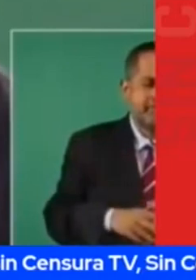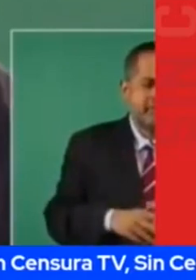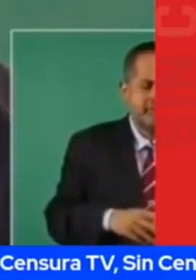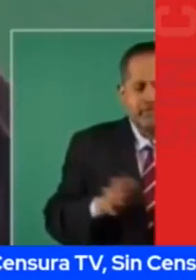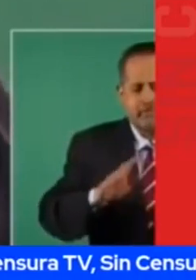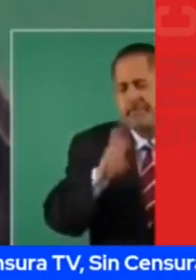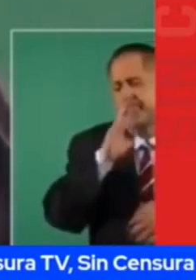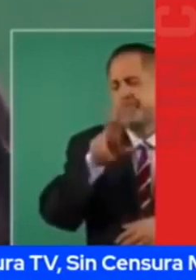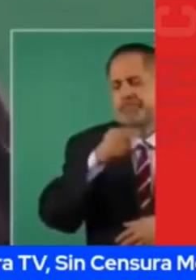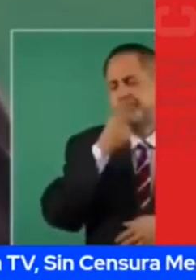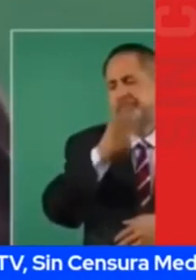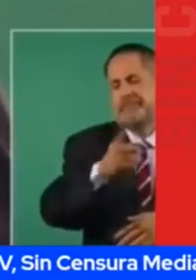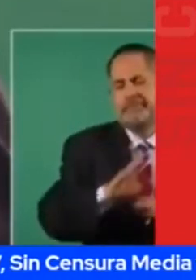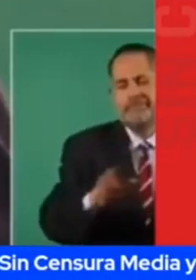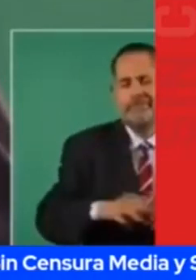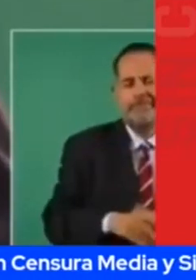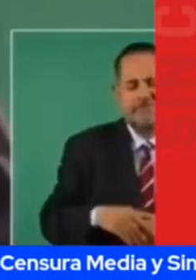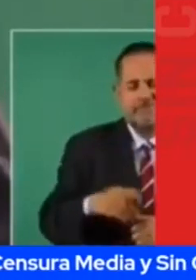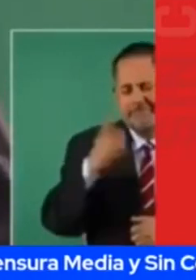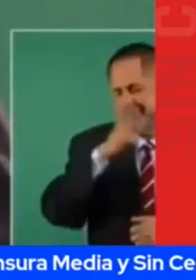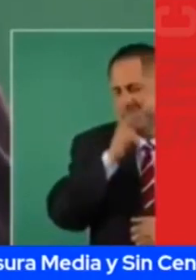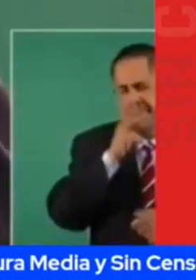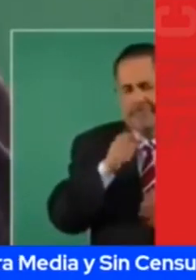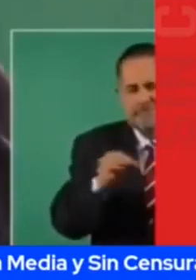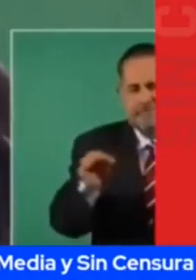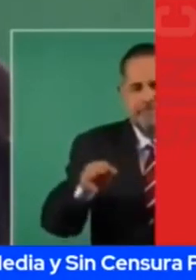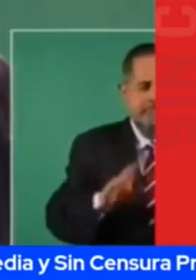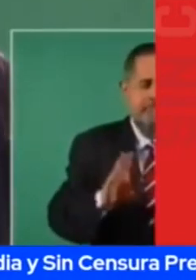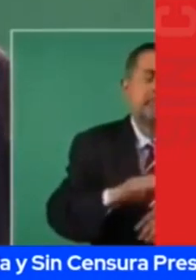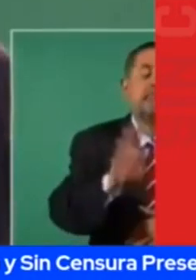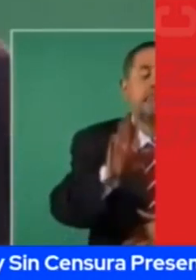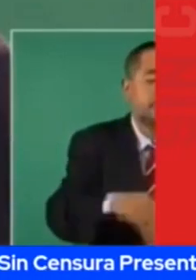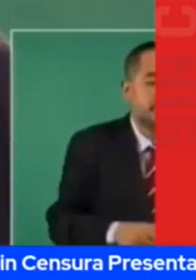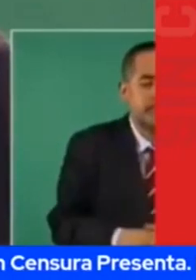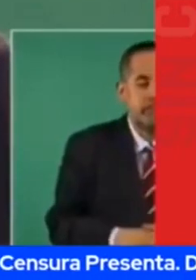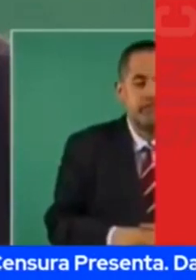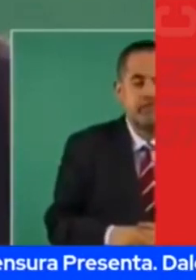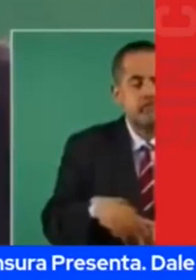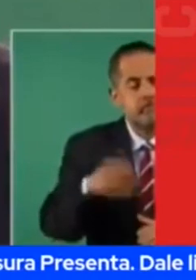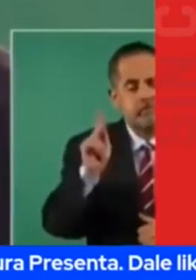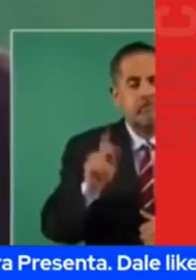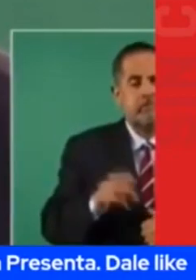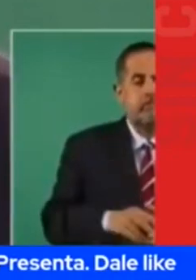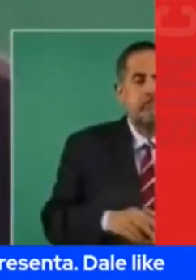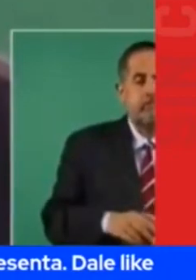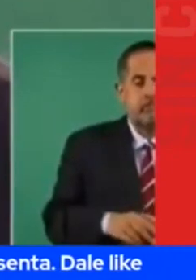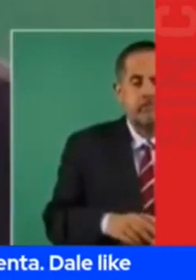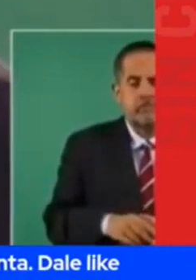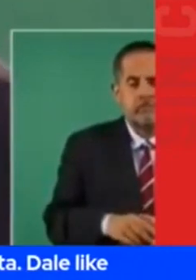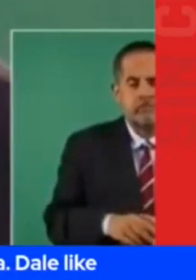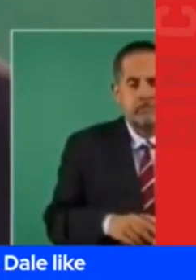Mejor no lo voy a decir. Está muy feo. Es de mal gusto. Pero